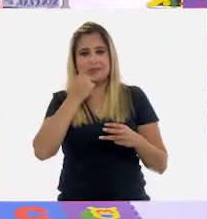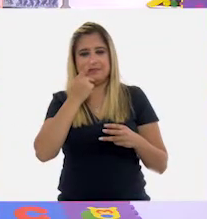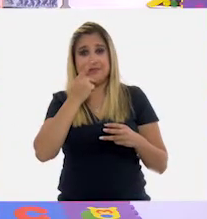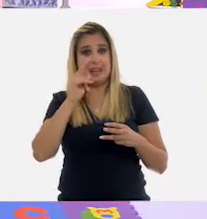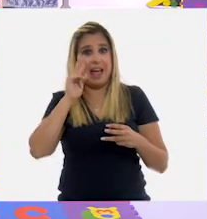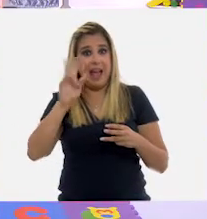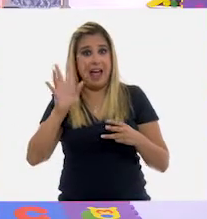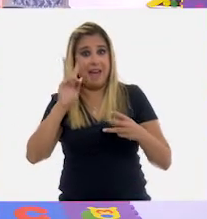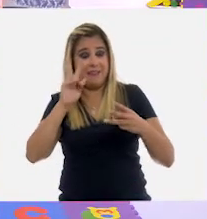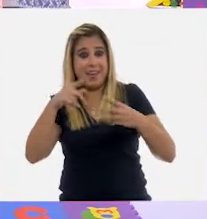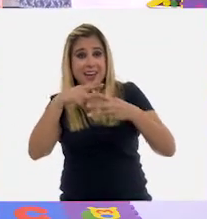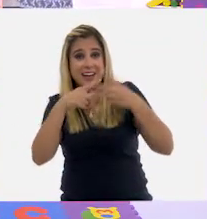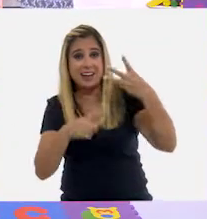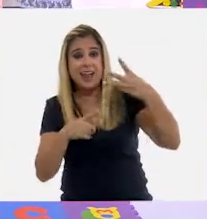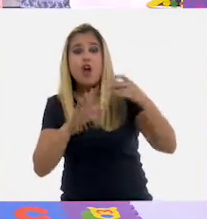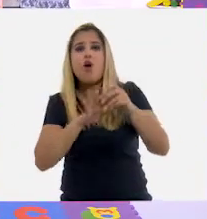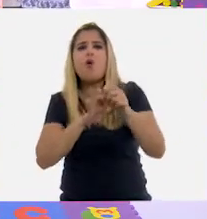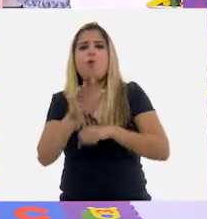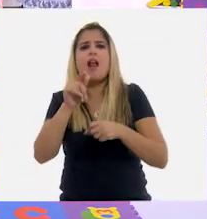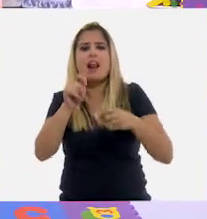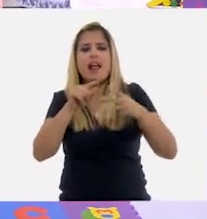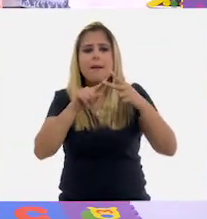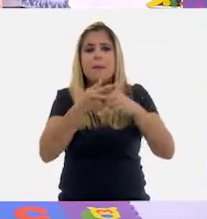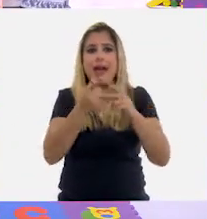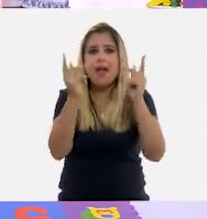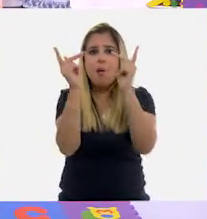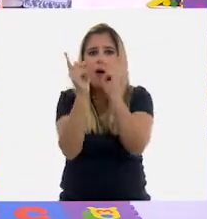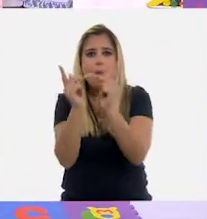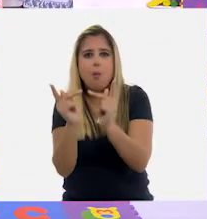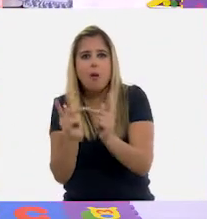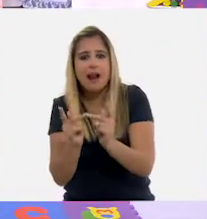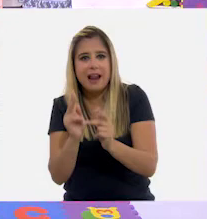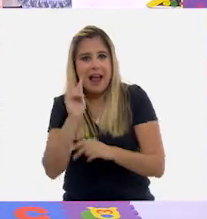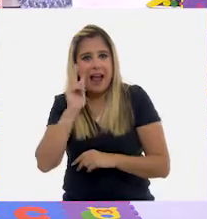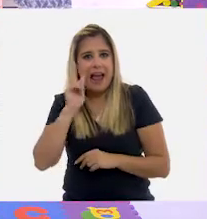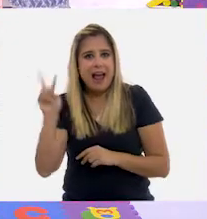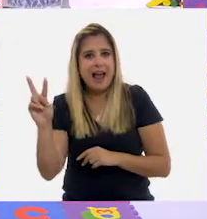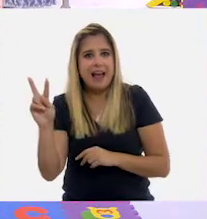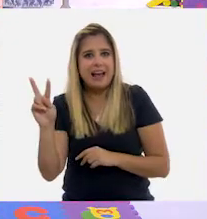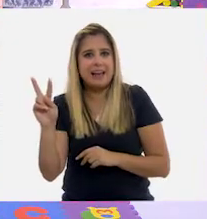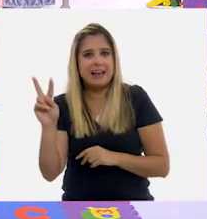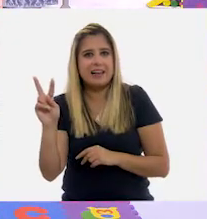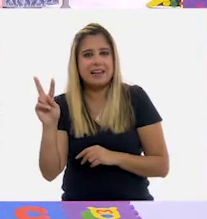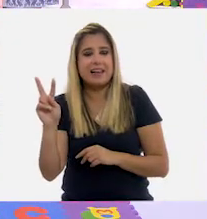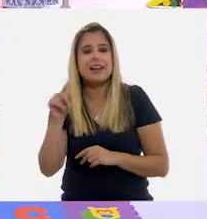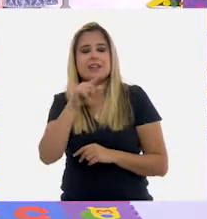¿Sí vieron? ¿Cuáles son las que inician igual? Yo ya